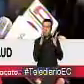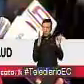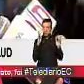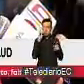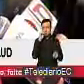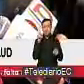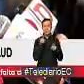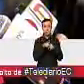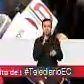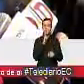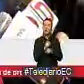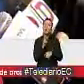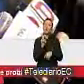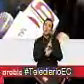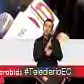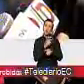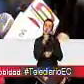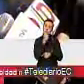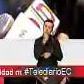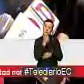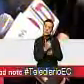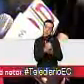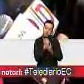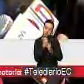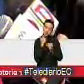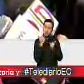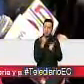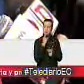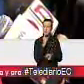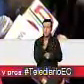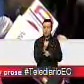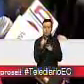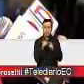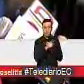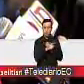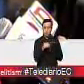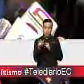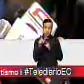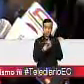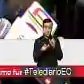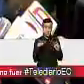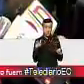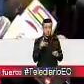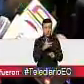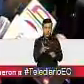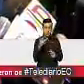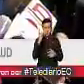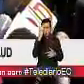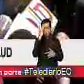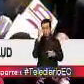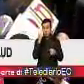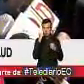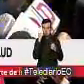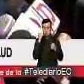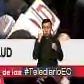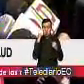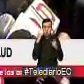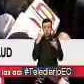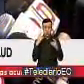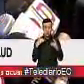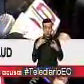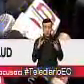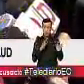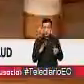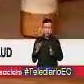en que se debe usar el cannabis como tal, como producto para estos pacientes o estos que tienen patologías que ya no responden